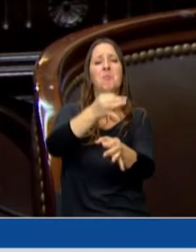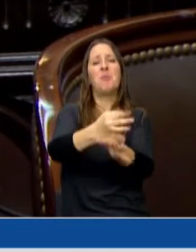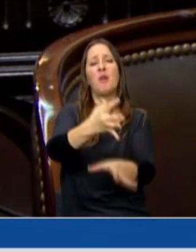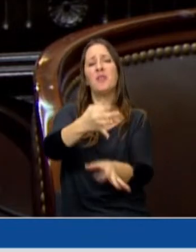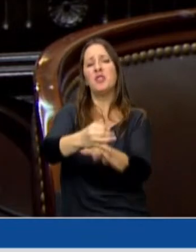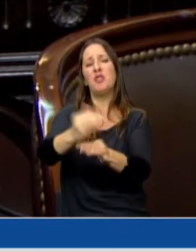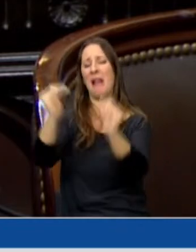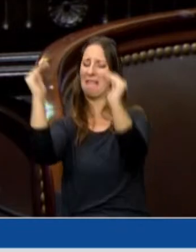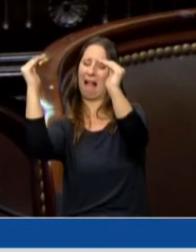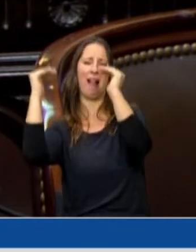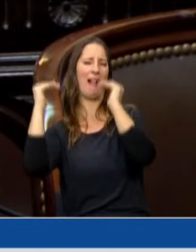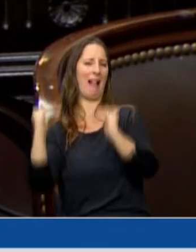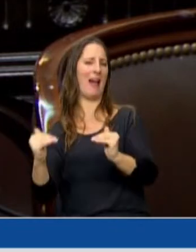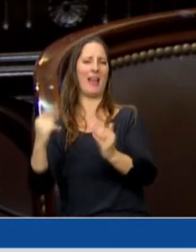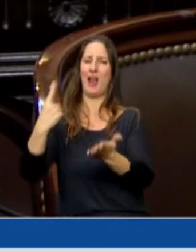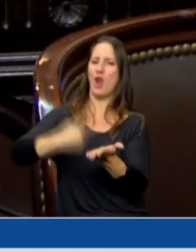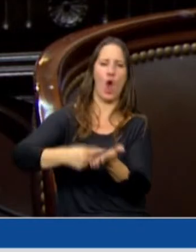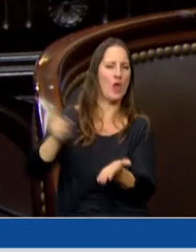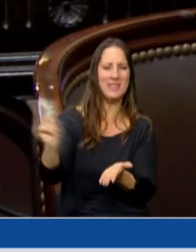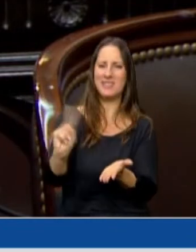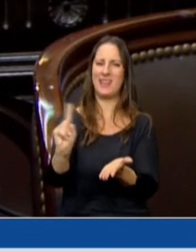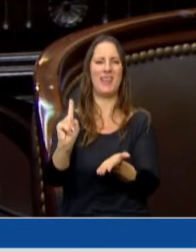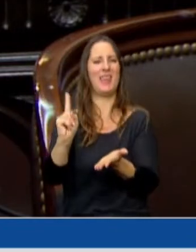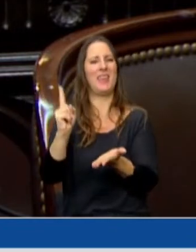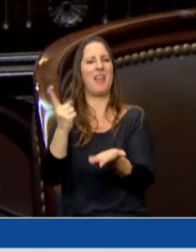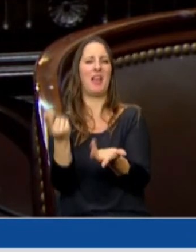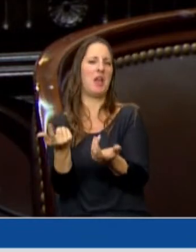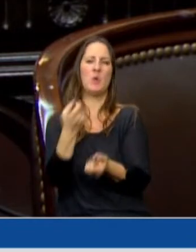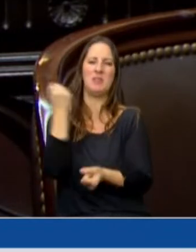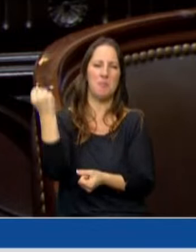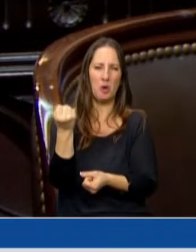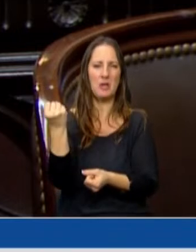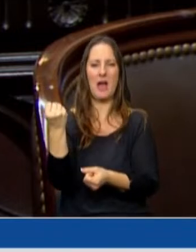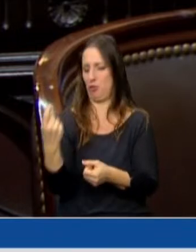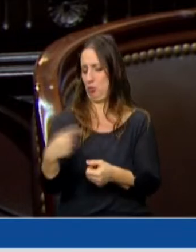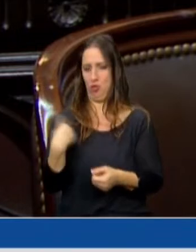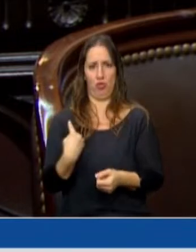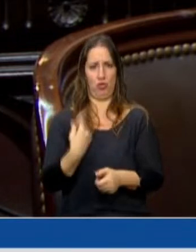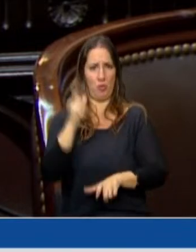estas decisiones sobre sujetos que somos integrales.